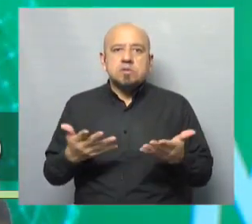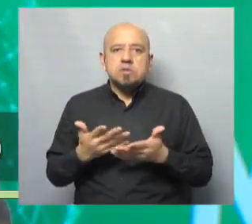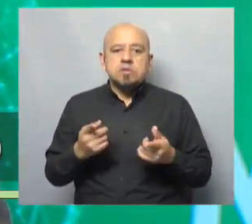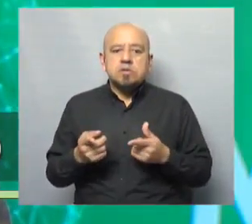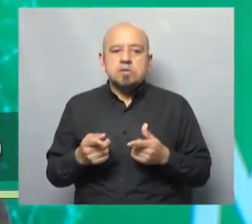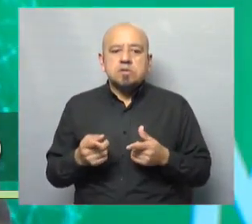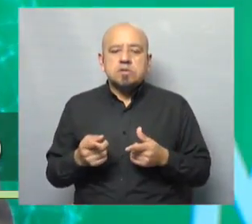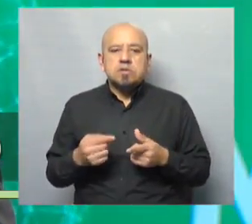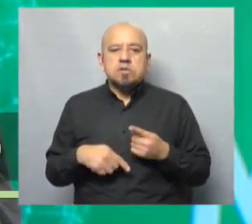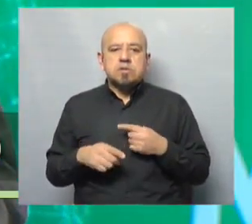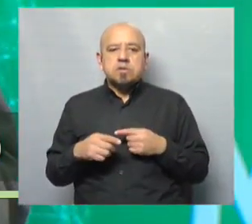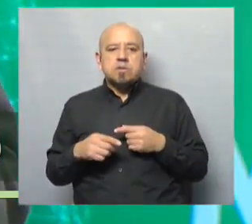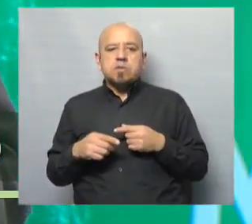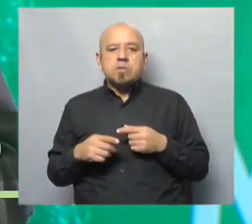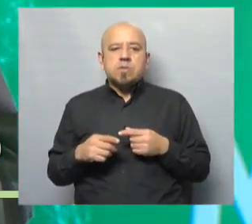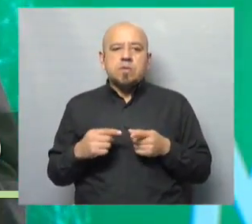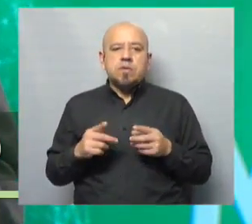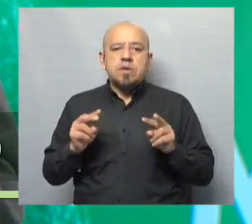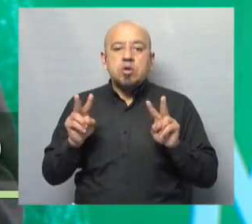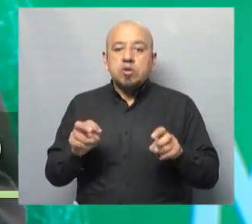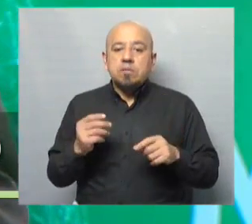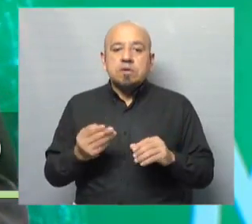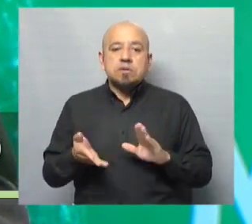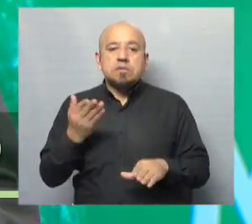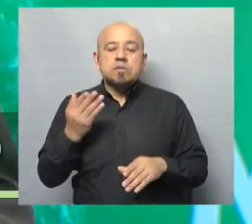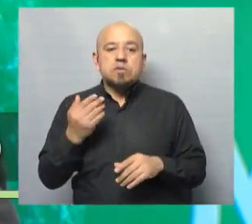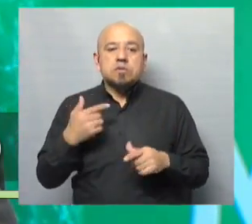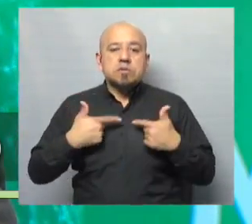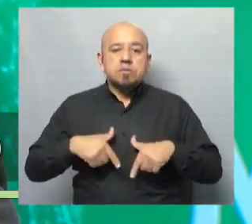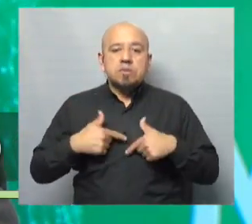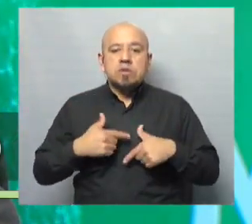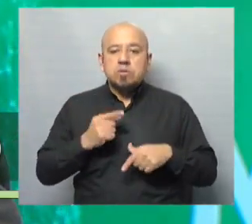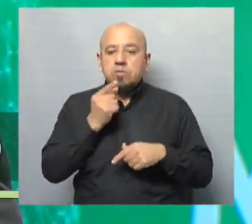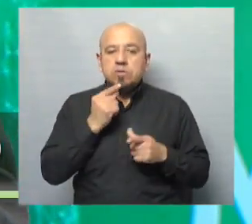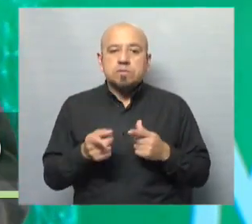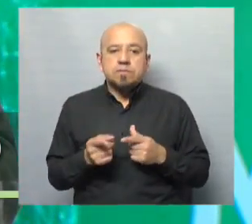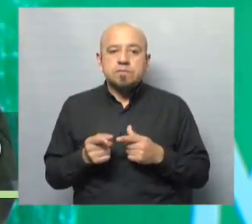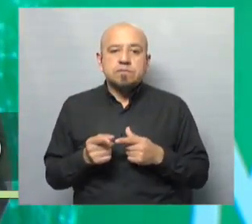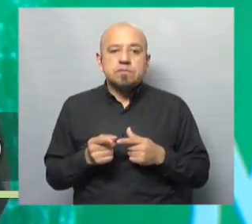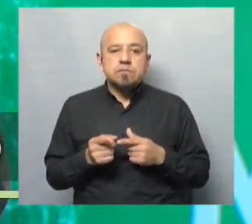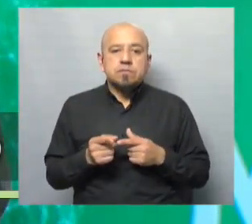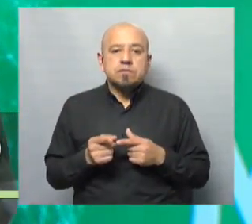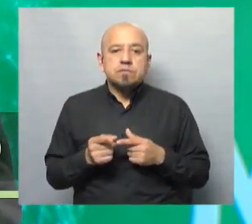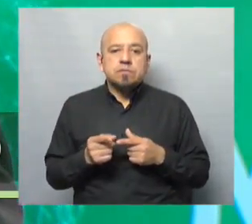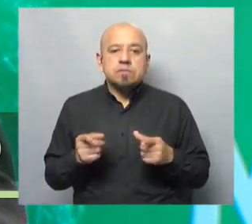en lugar de dedicarnos a los temas grandes del ministerio del interior estamos concentrados en esta ofensiva que